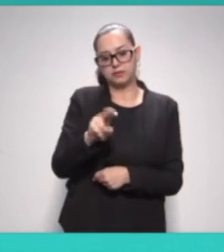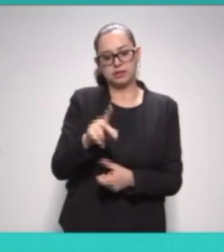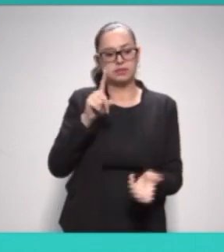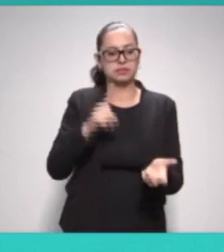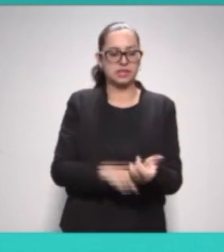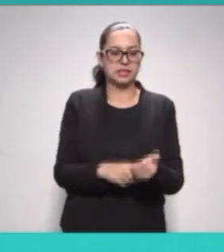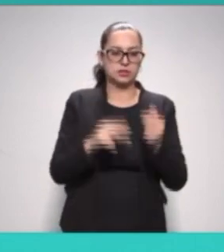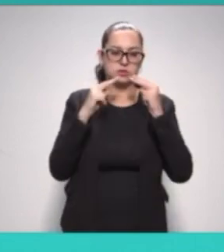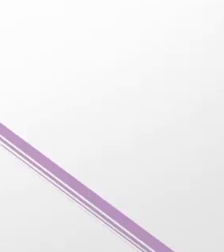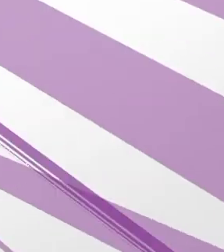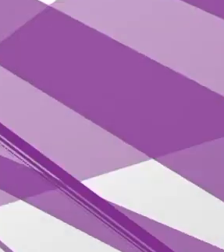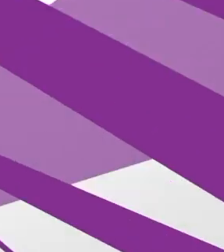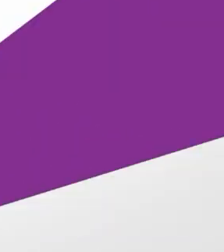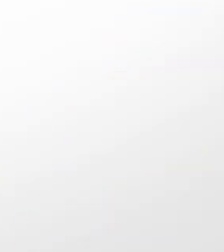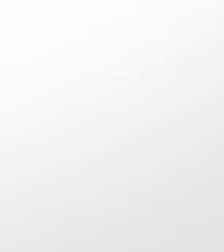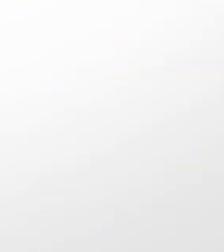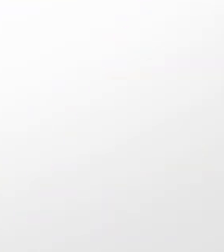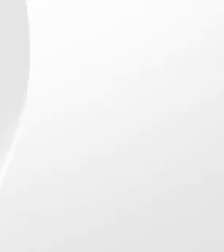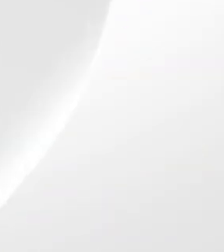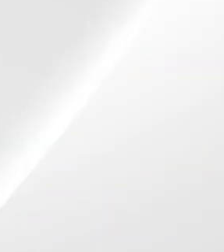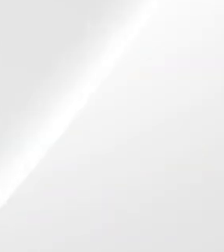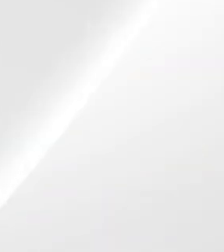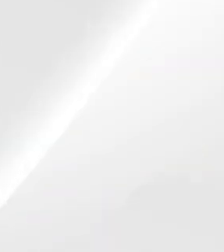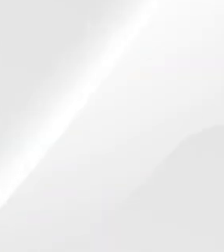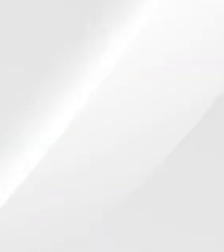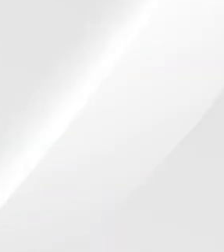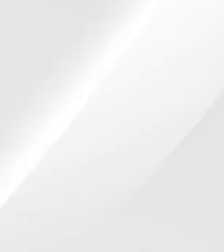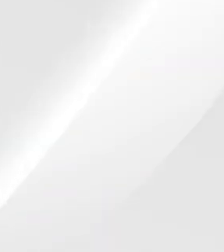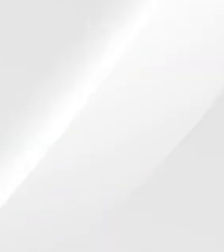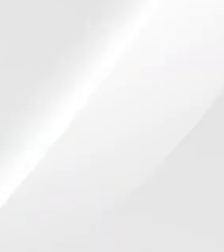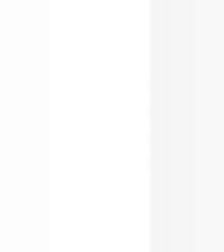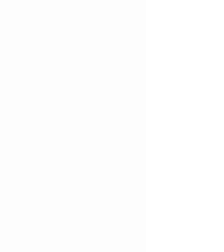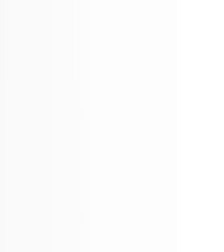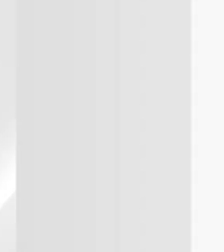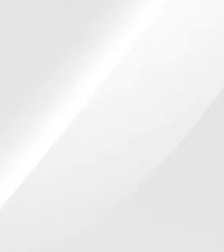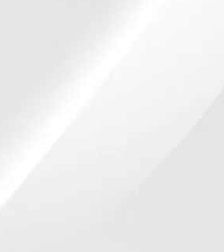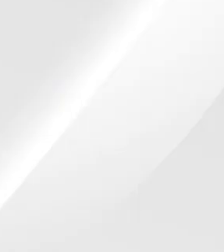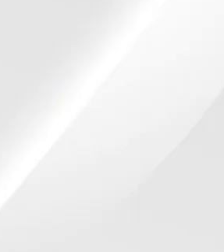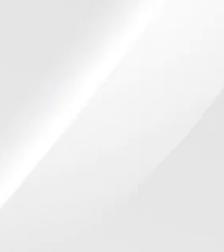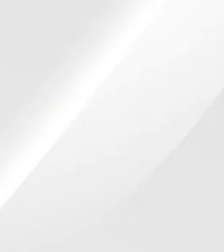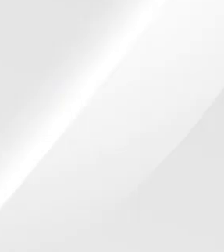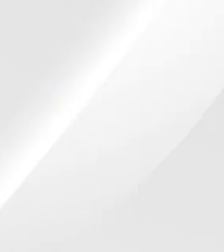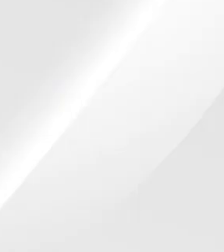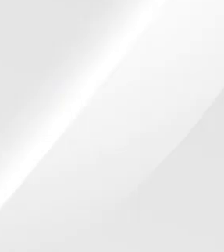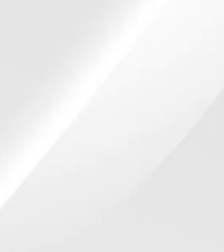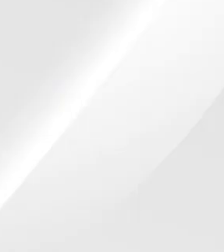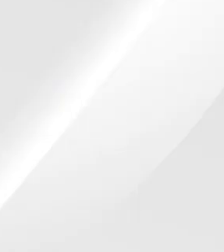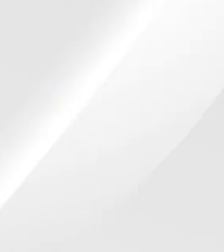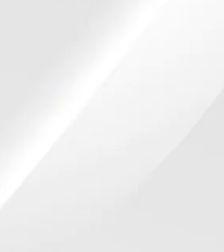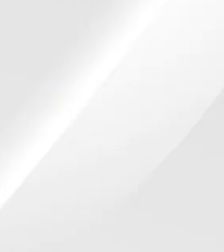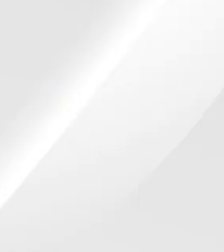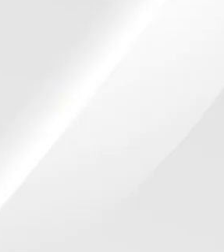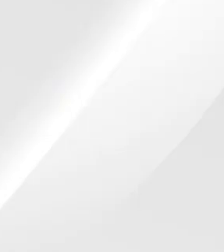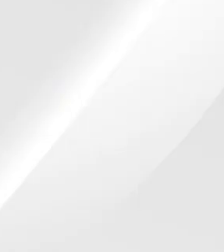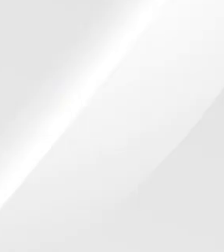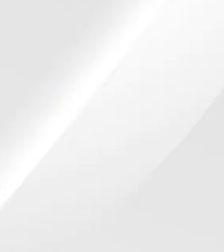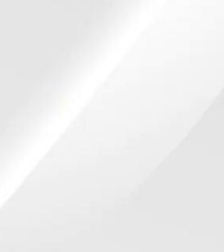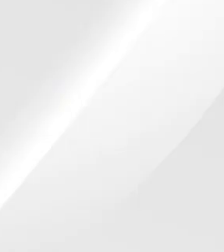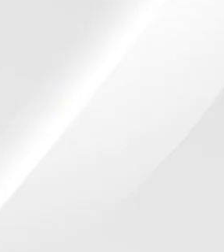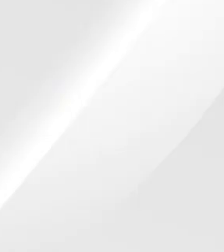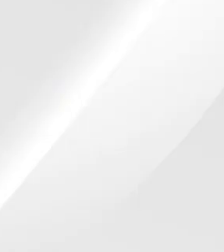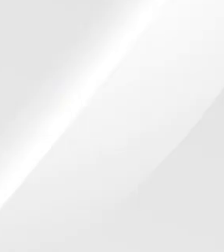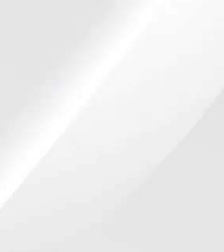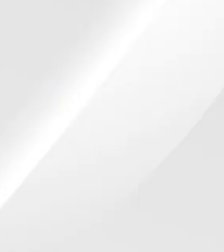corresponda a la solicitud instituto nacional de transparencia acceso a la información y su sección de datos